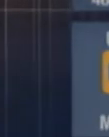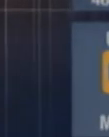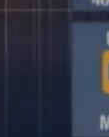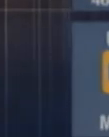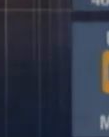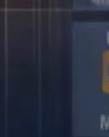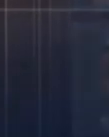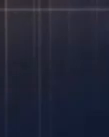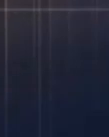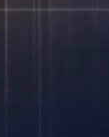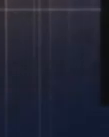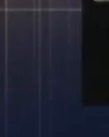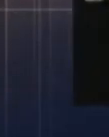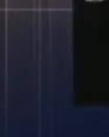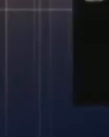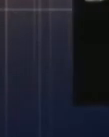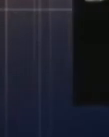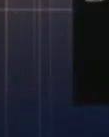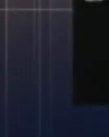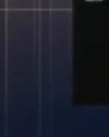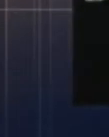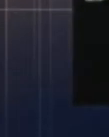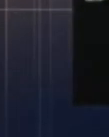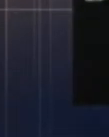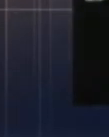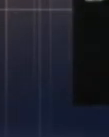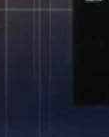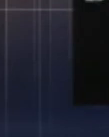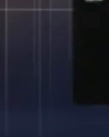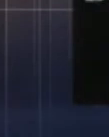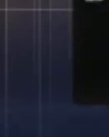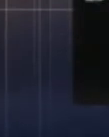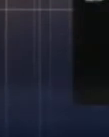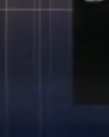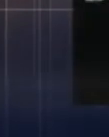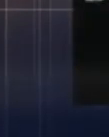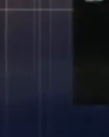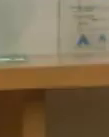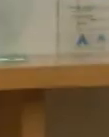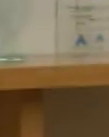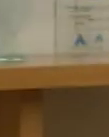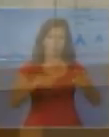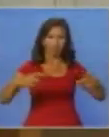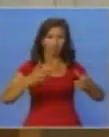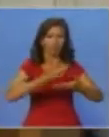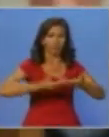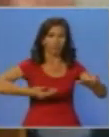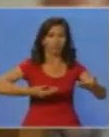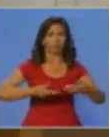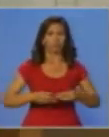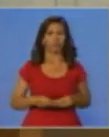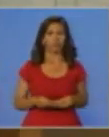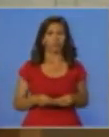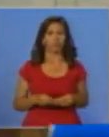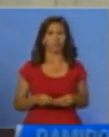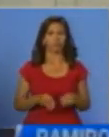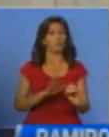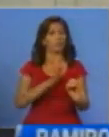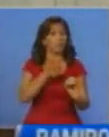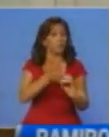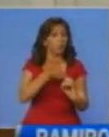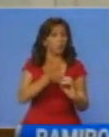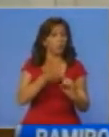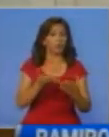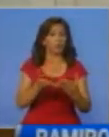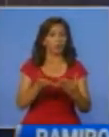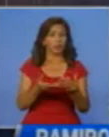goldman sachs quien a su vez otorga al ecuador dólares y papeles de inversión para monetizar es decir